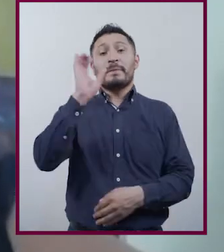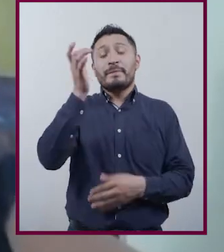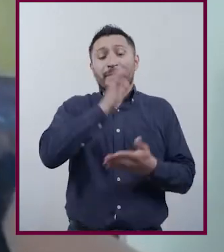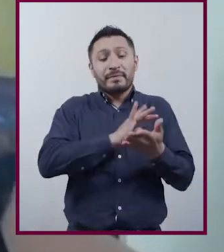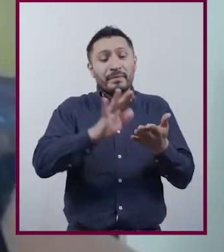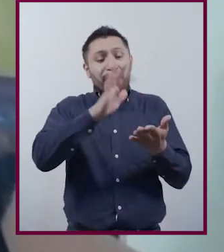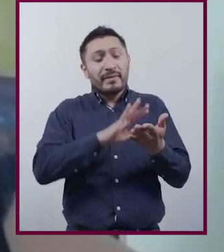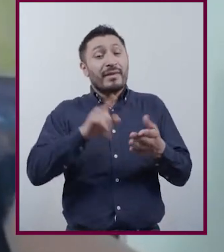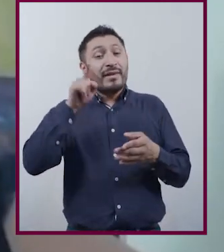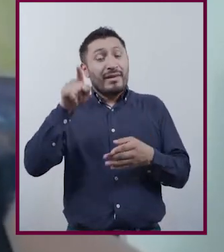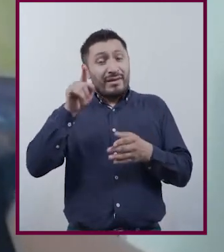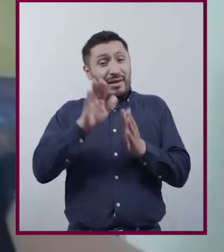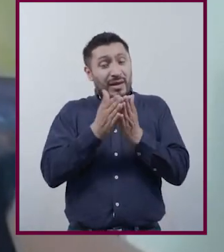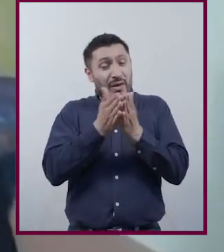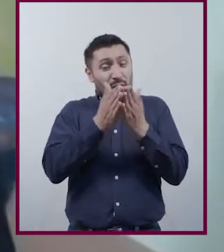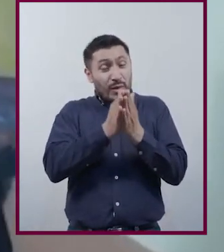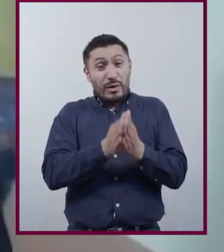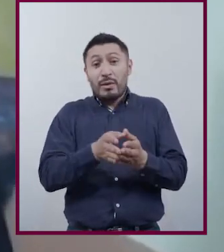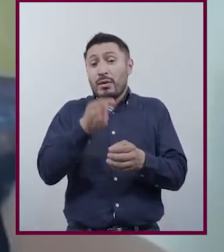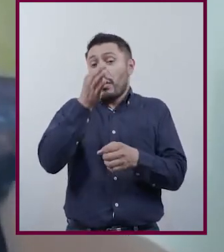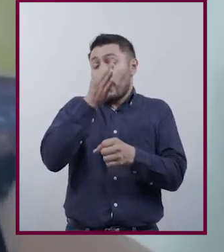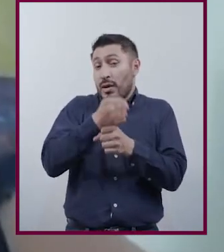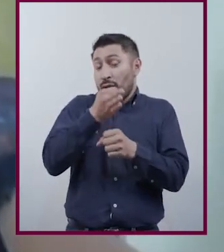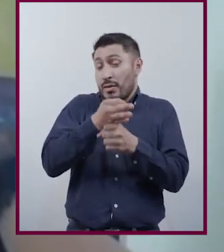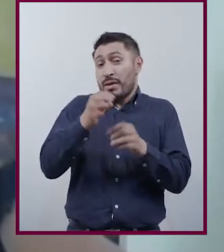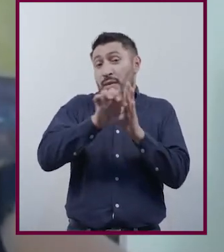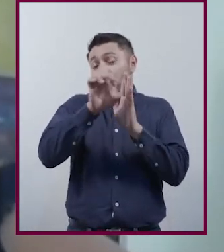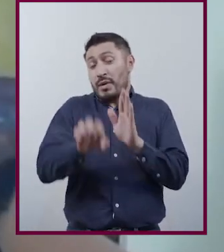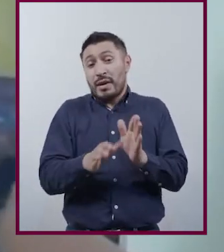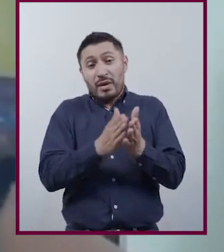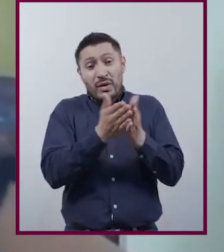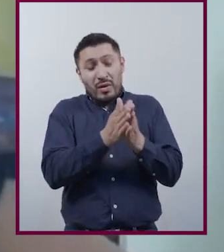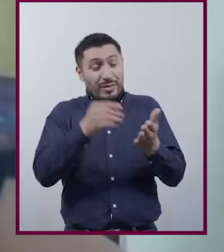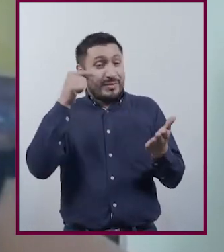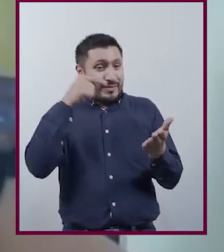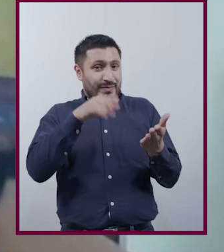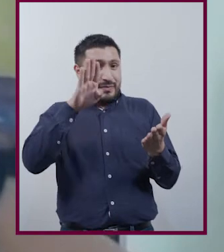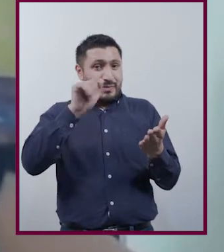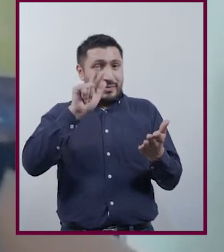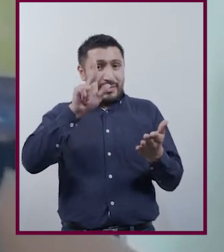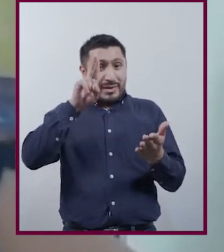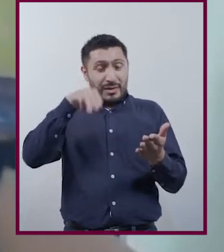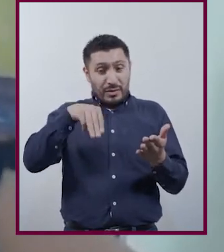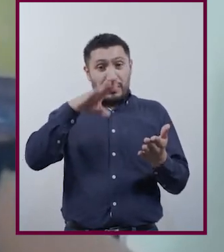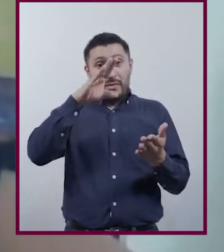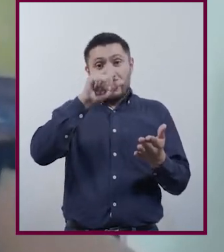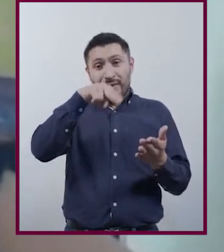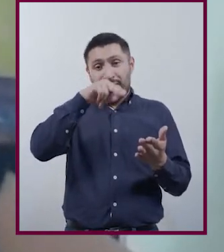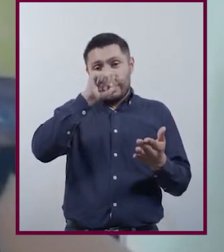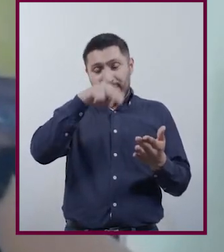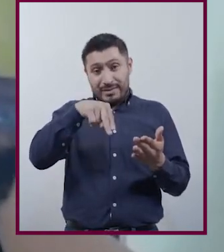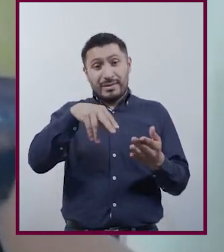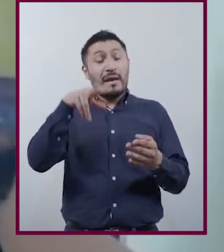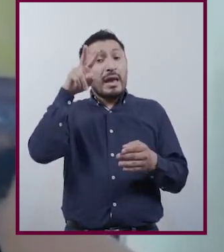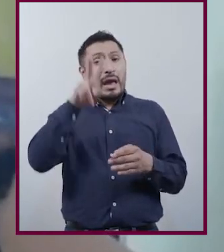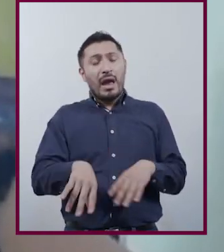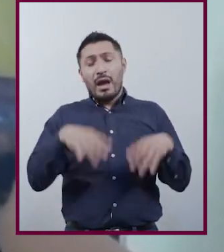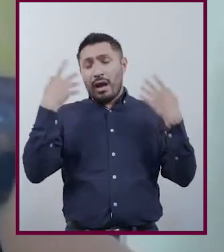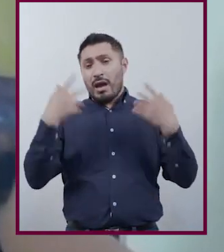a Rosario Castellanos, y en este caso la novela que nos ocupa, Balún Canán, verdaderamente